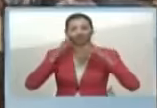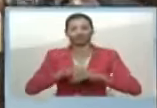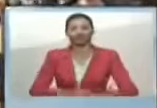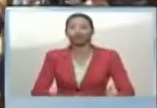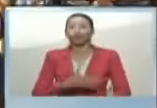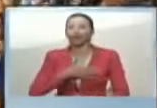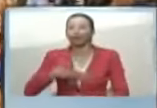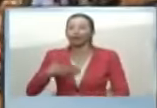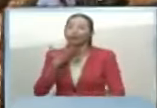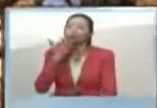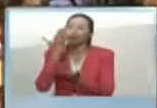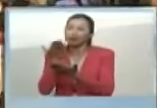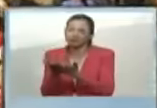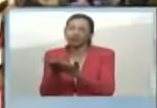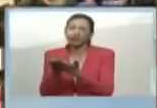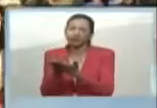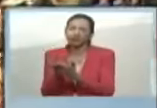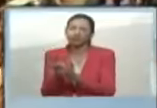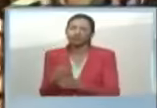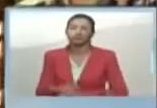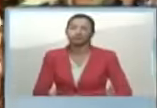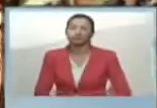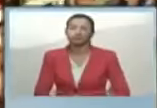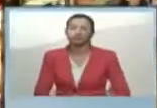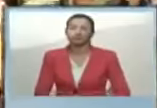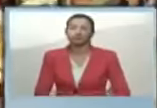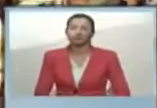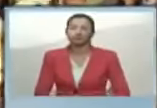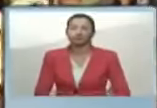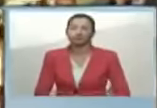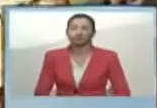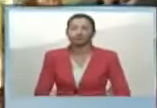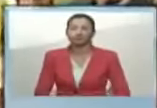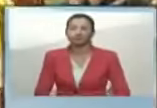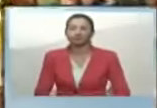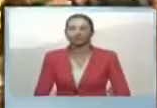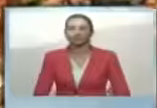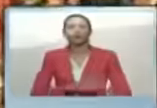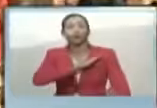Queremos plantearle un conjunto...